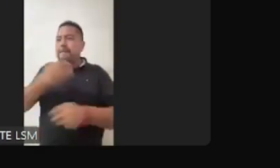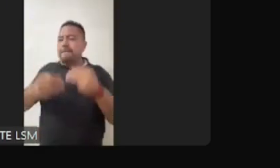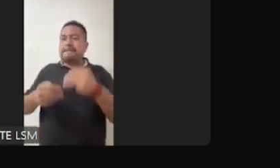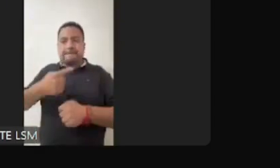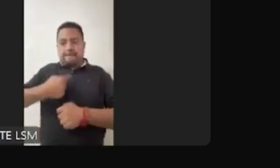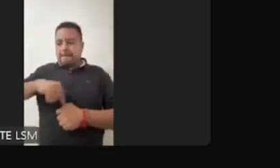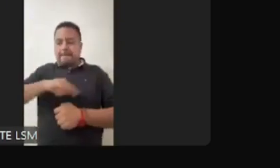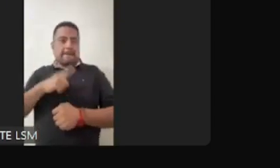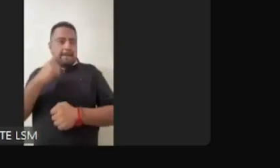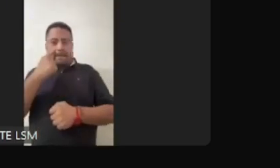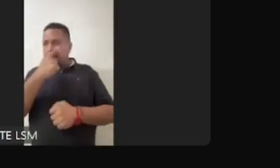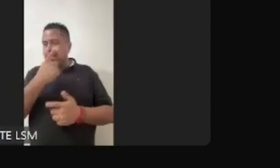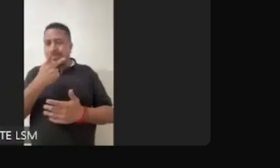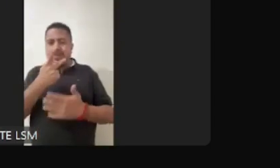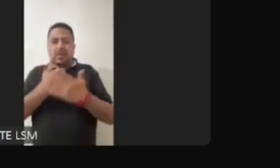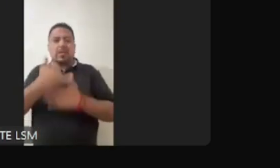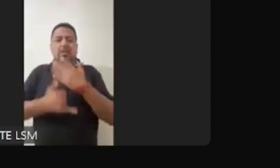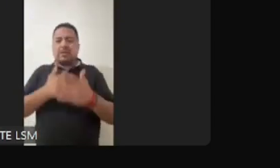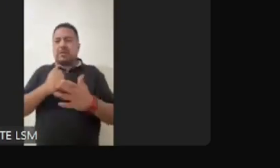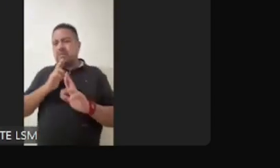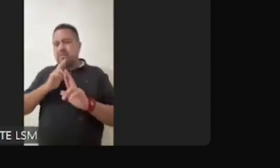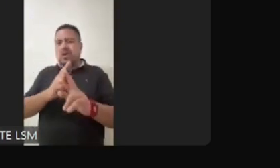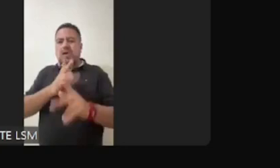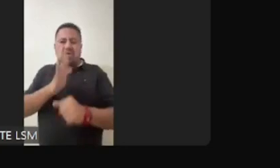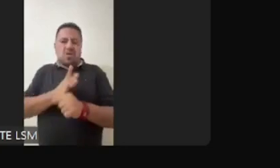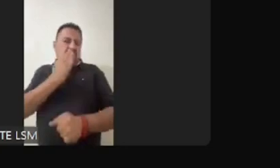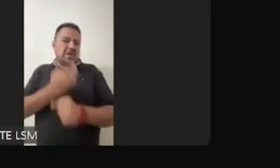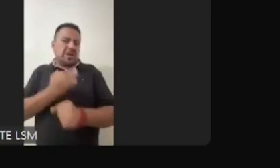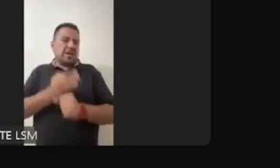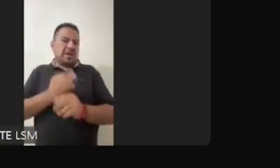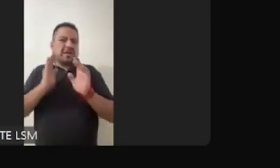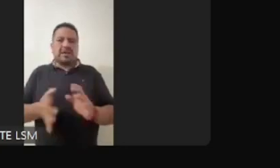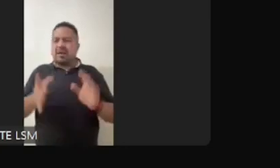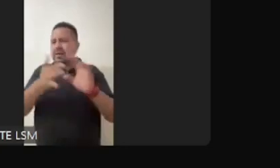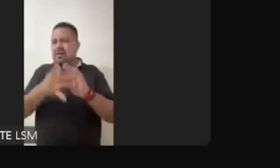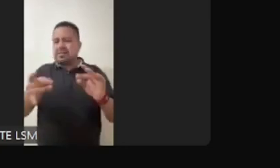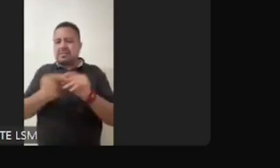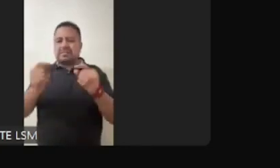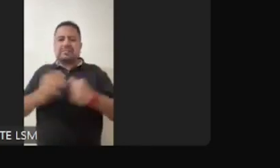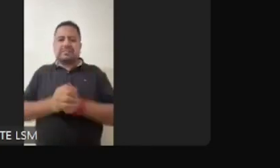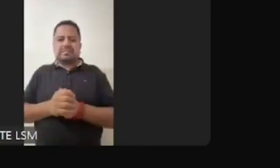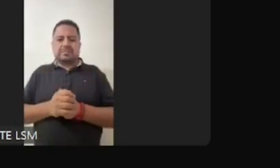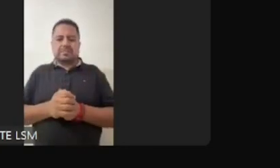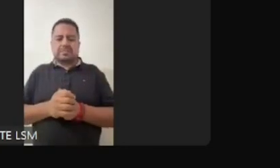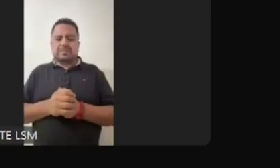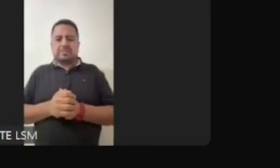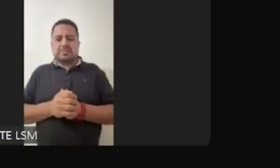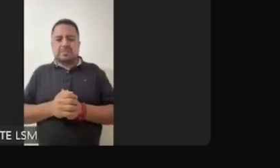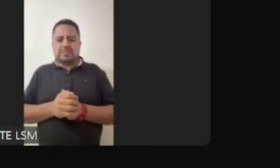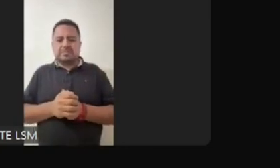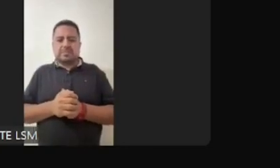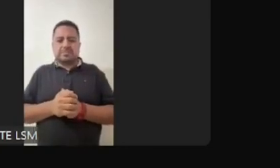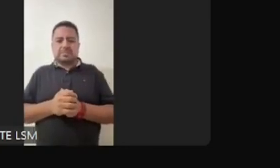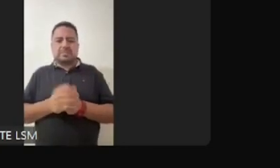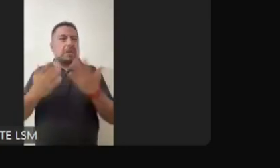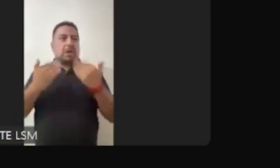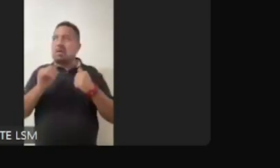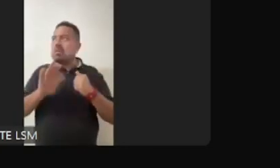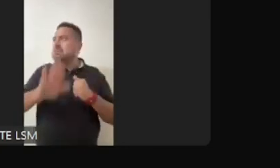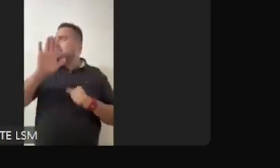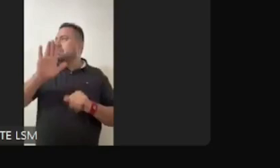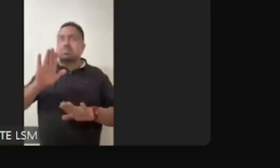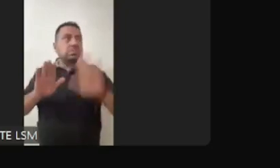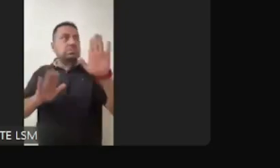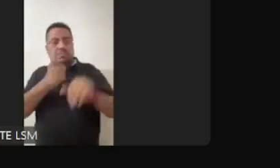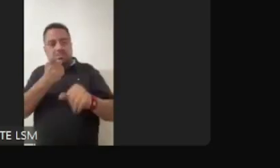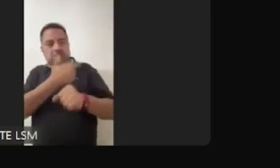consideración los proyectos de resolución de los que se ha dado cuenta No habiendo comentarios al respecto